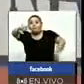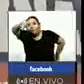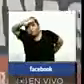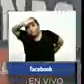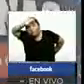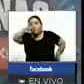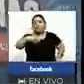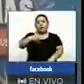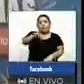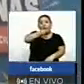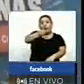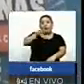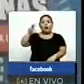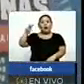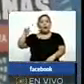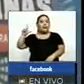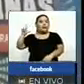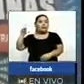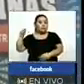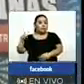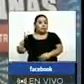Nelson Quinteros, Noticiero Hechos.